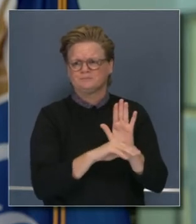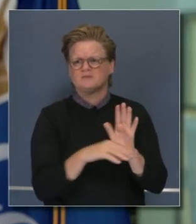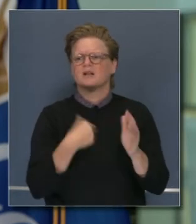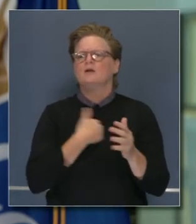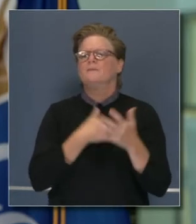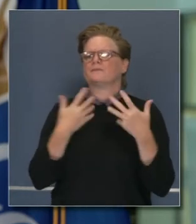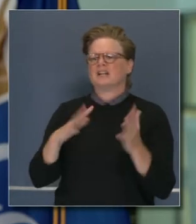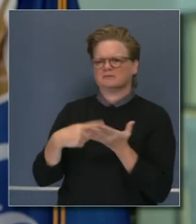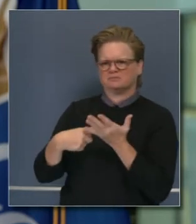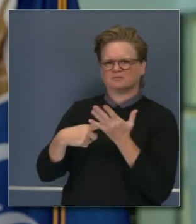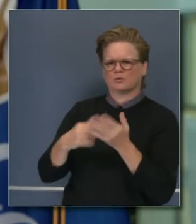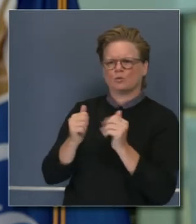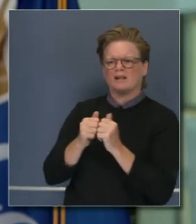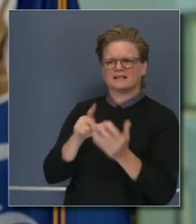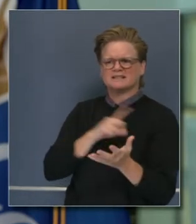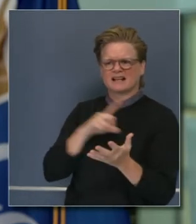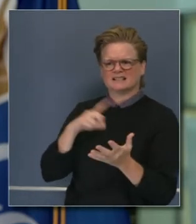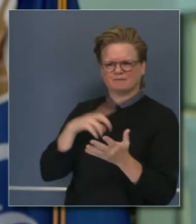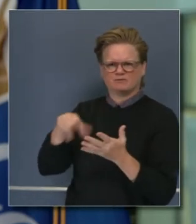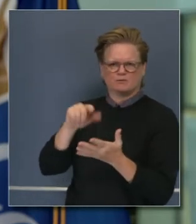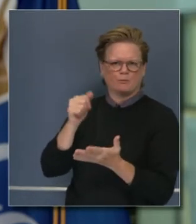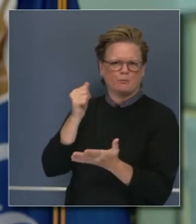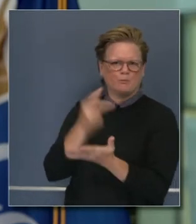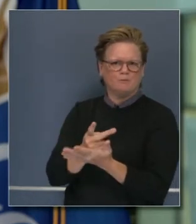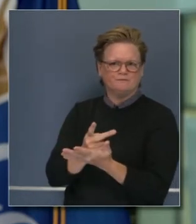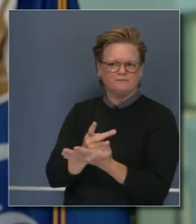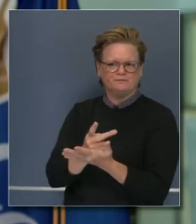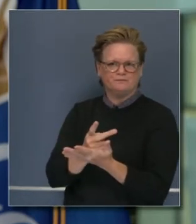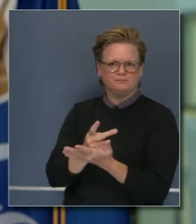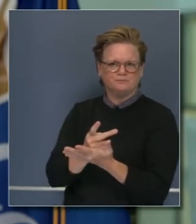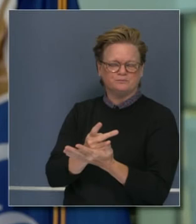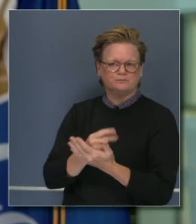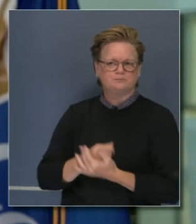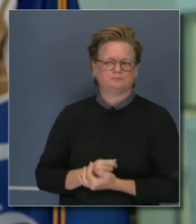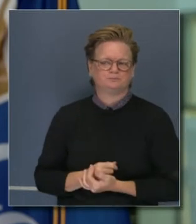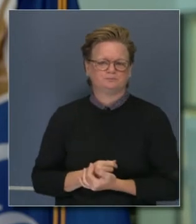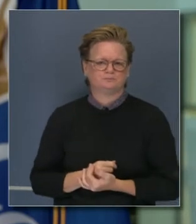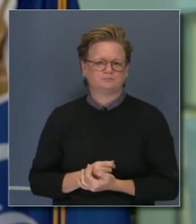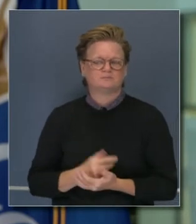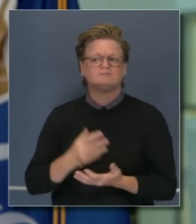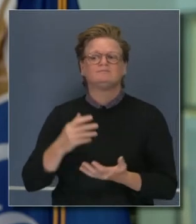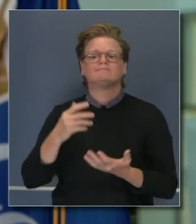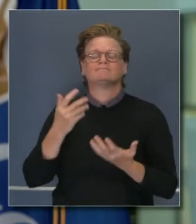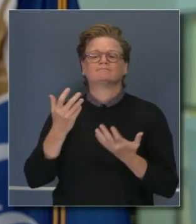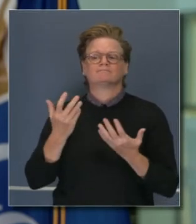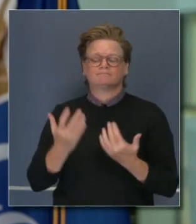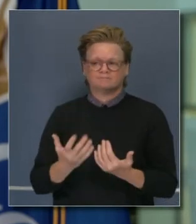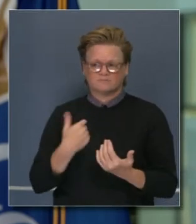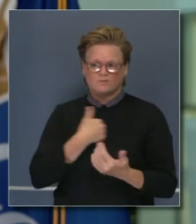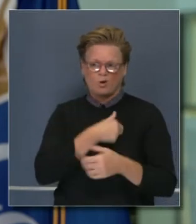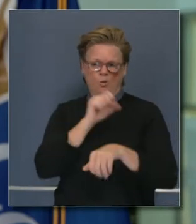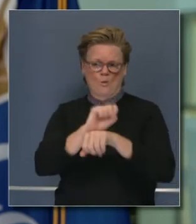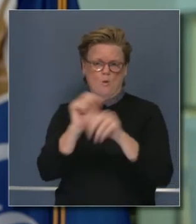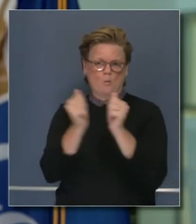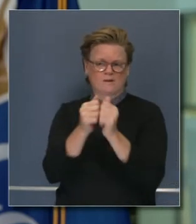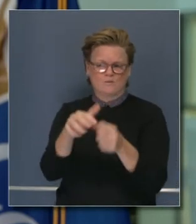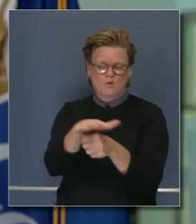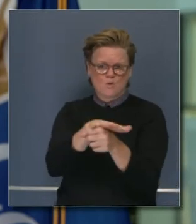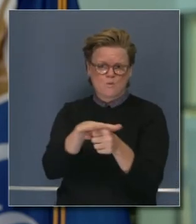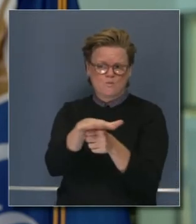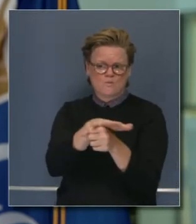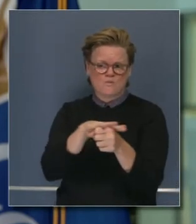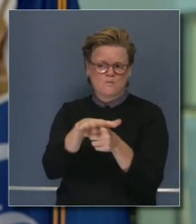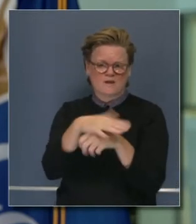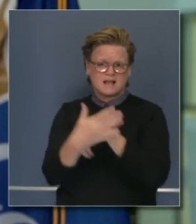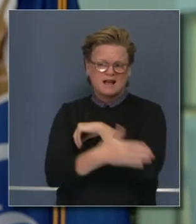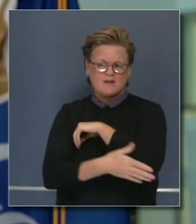vigilar y asegurarnos de que se cumplan estos decretos. Y esto ayuda a fortalecer nuestros propios esfuerzos y también trabajando